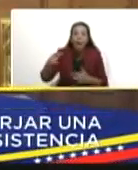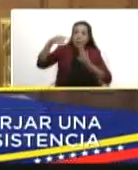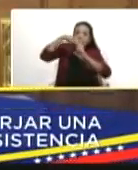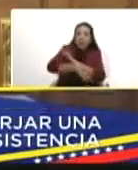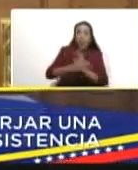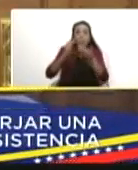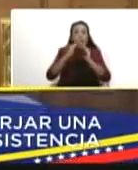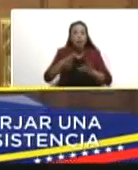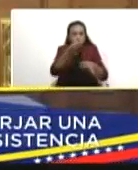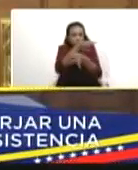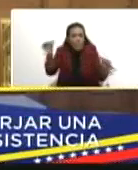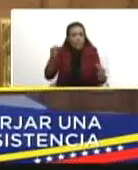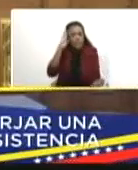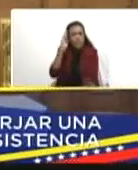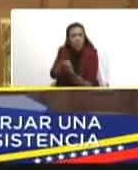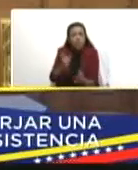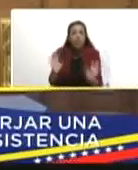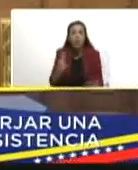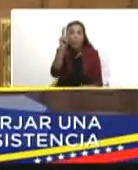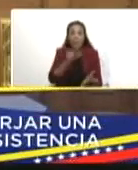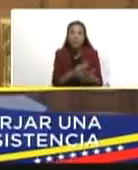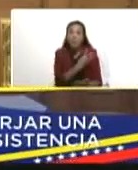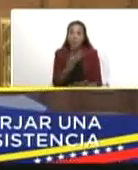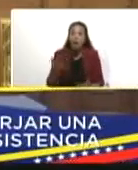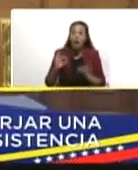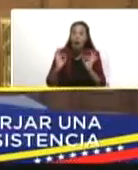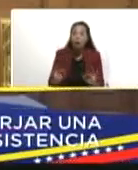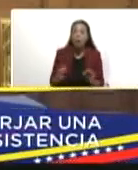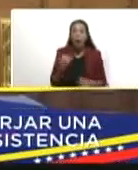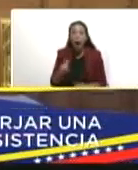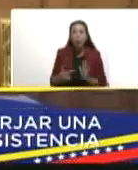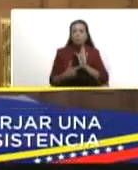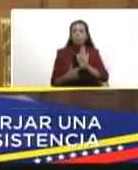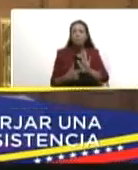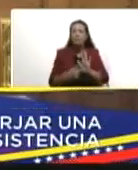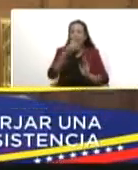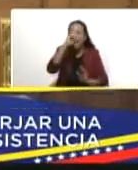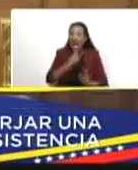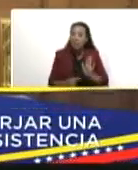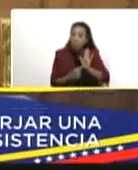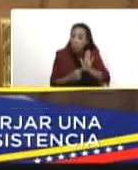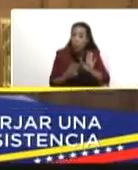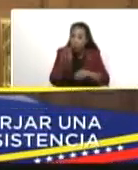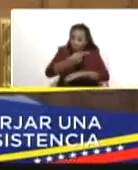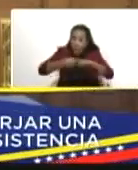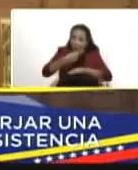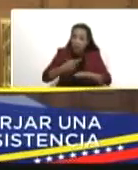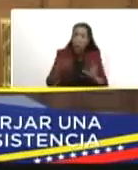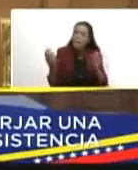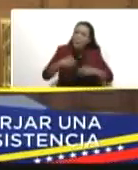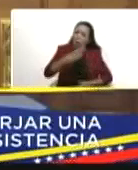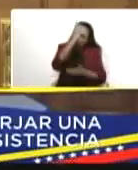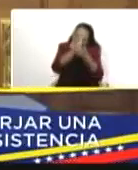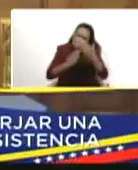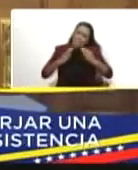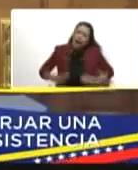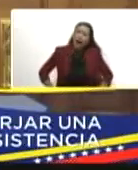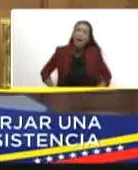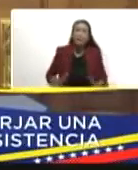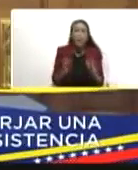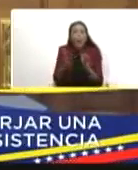y Audaces 2024 tiene que ser el año de un gobierno más humano